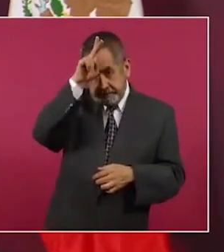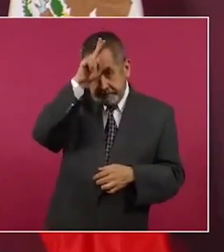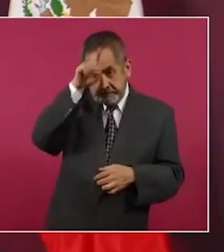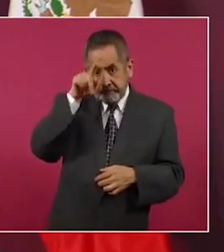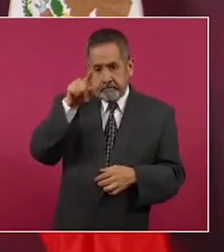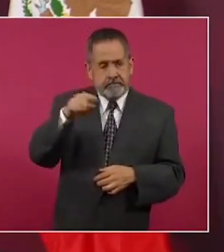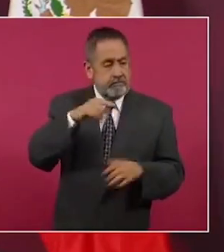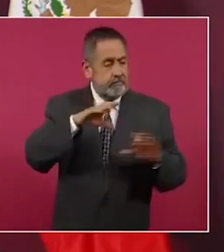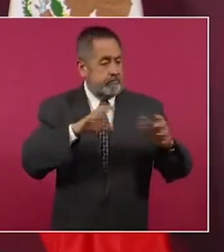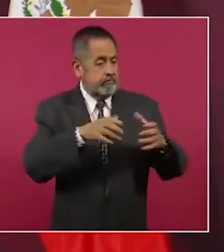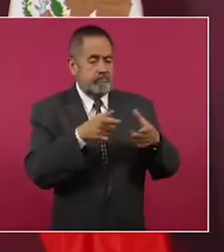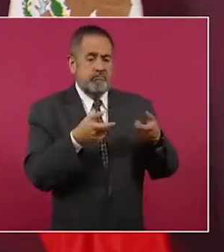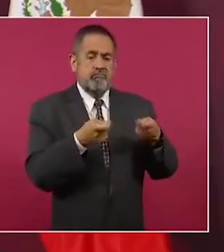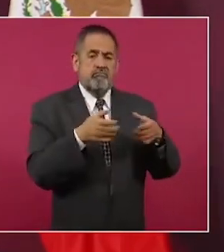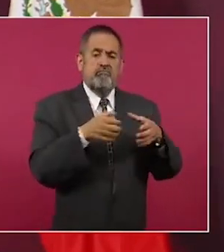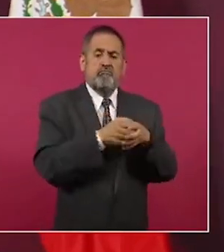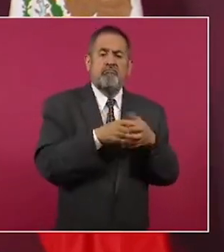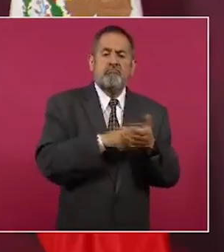domina